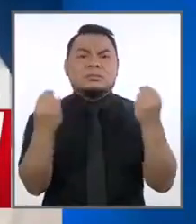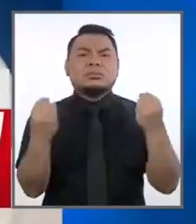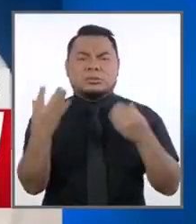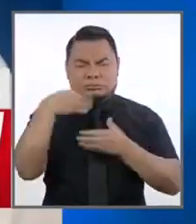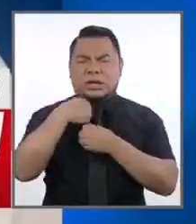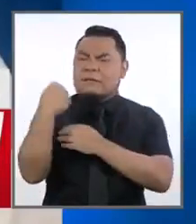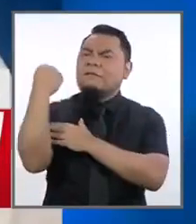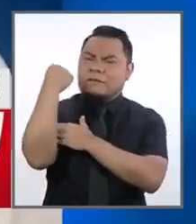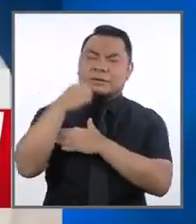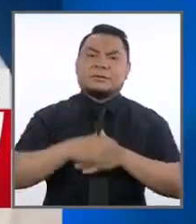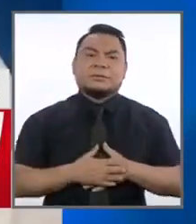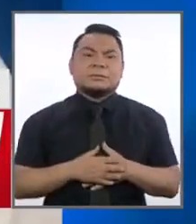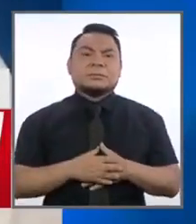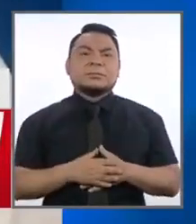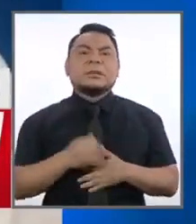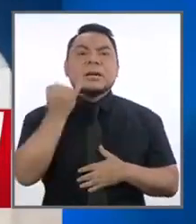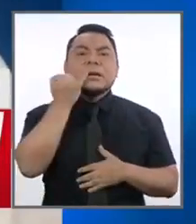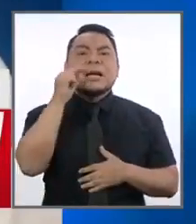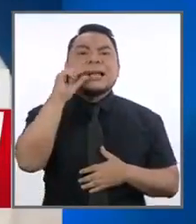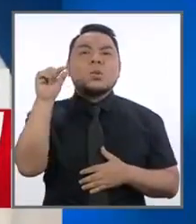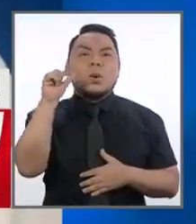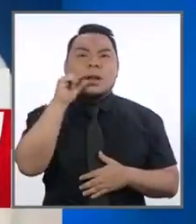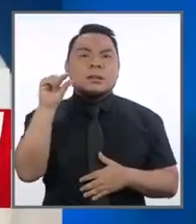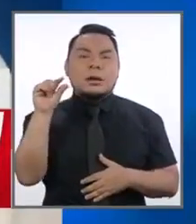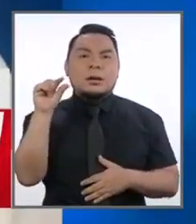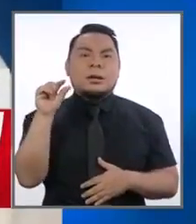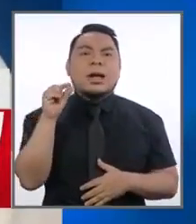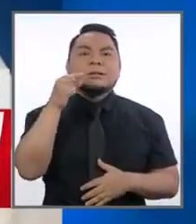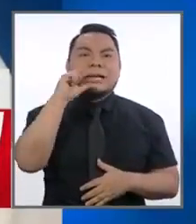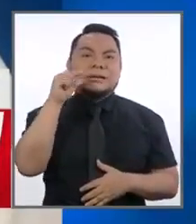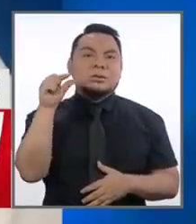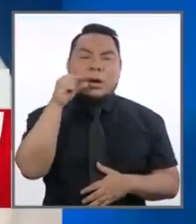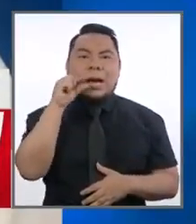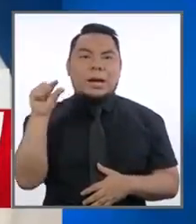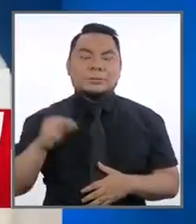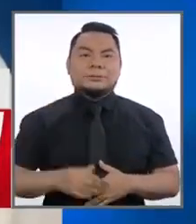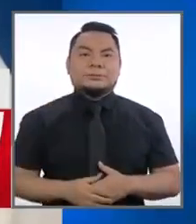fuerza. Ñohanchik Inca Kunapa, Churan Kunaga,